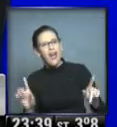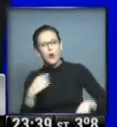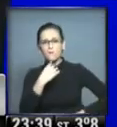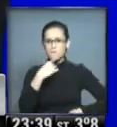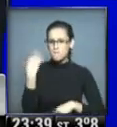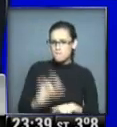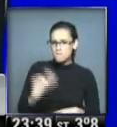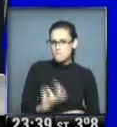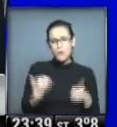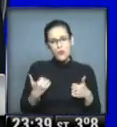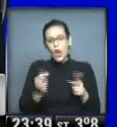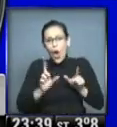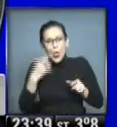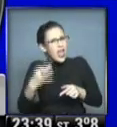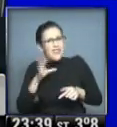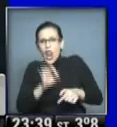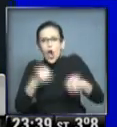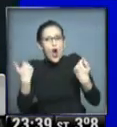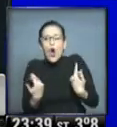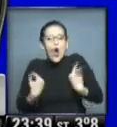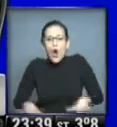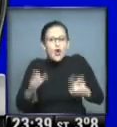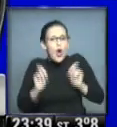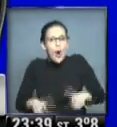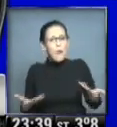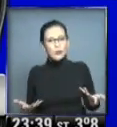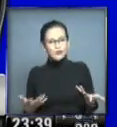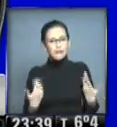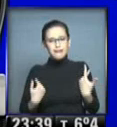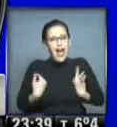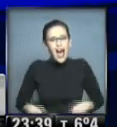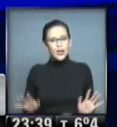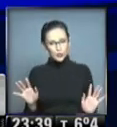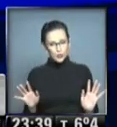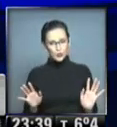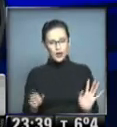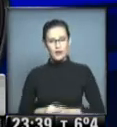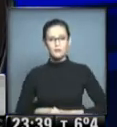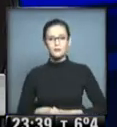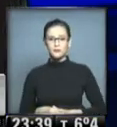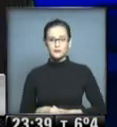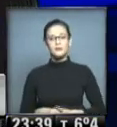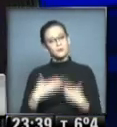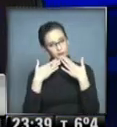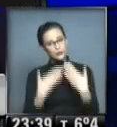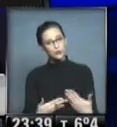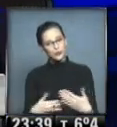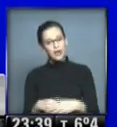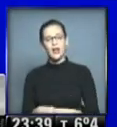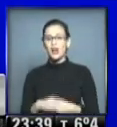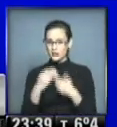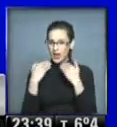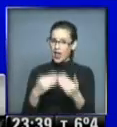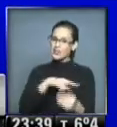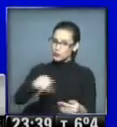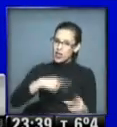vos, que sea algo común, un poco de igualdad nomás, ¿no? Básicamente. Un poco de igualdad. Muchas gracias, César. A